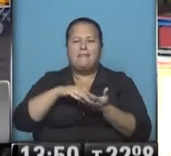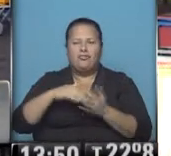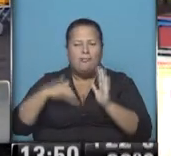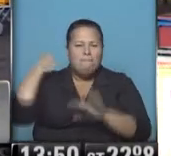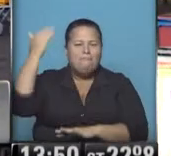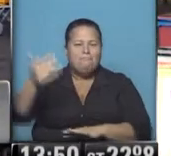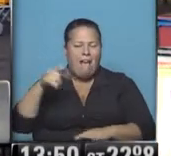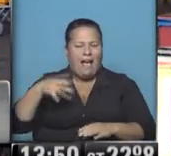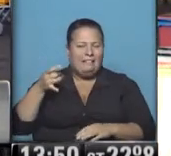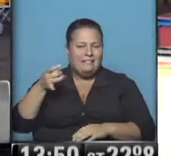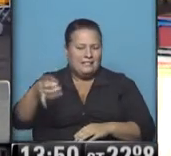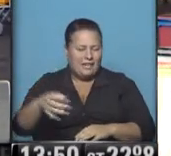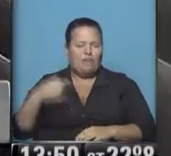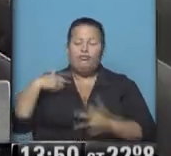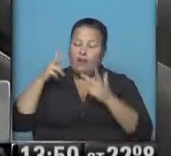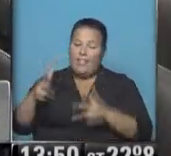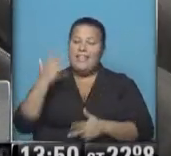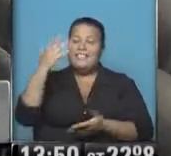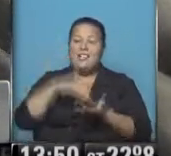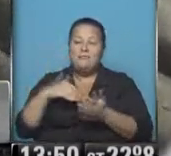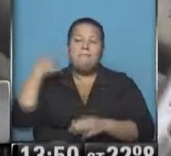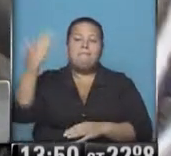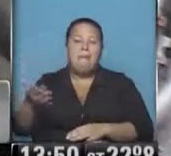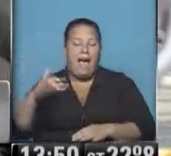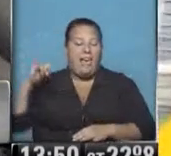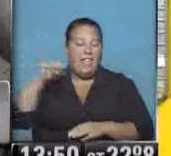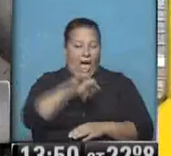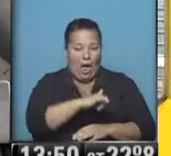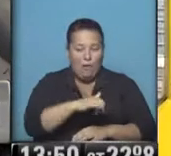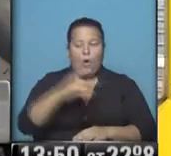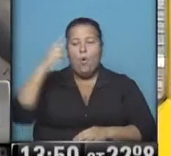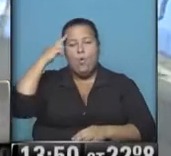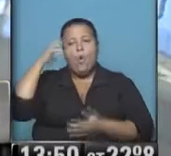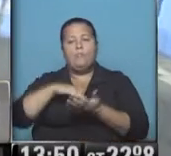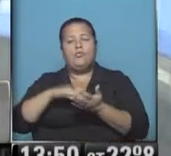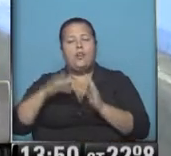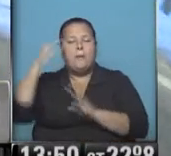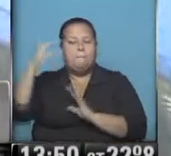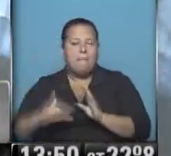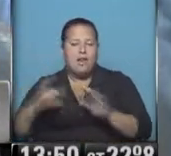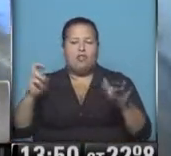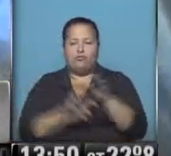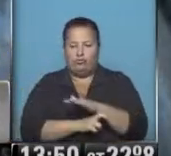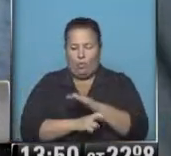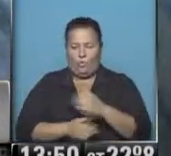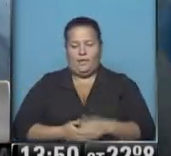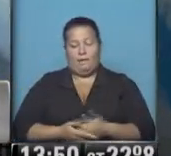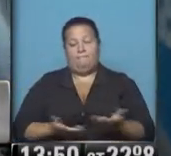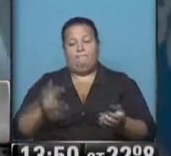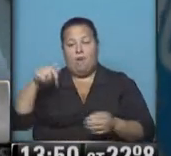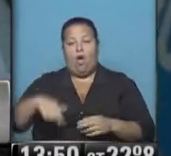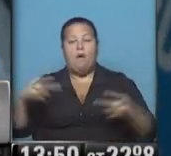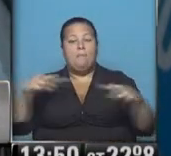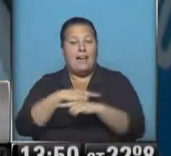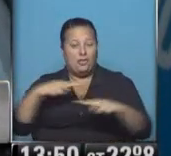de pasajeros en tren. Yo le decía 5 millones más de pasajeros de avión y hay 9 millones de pasajeros menos de subte. Hoy corre el